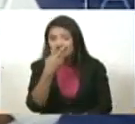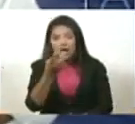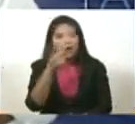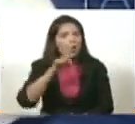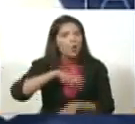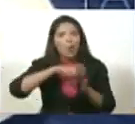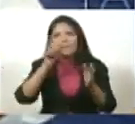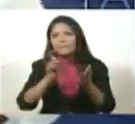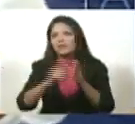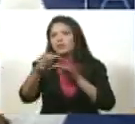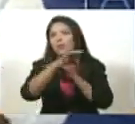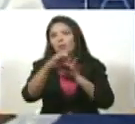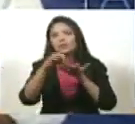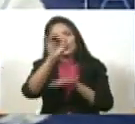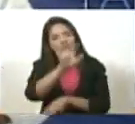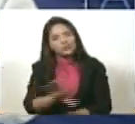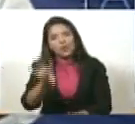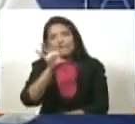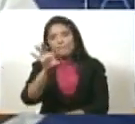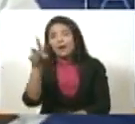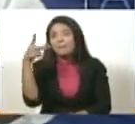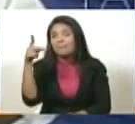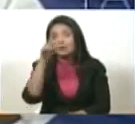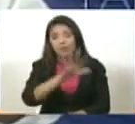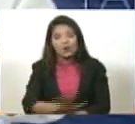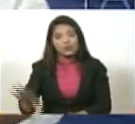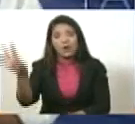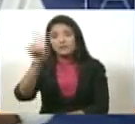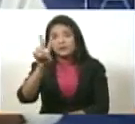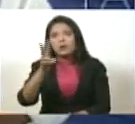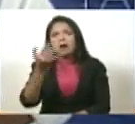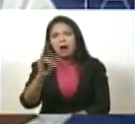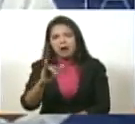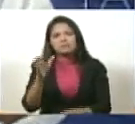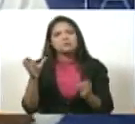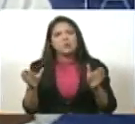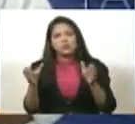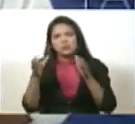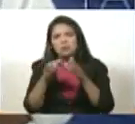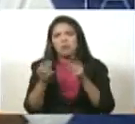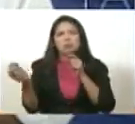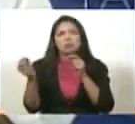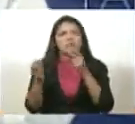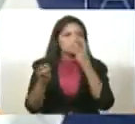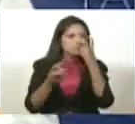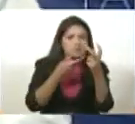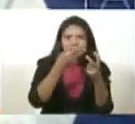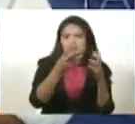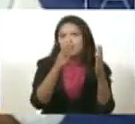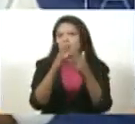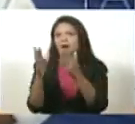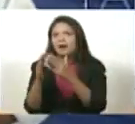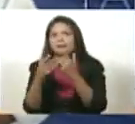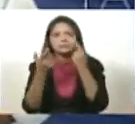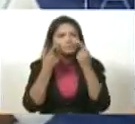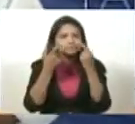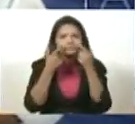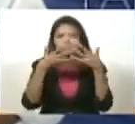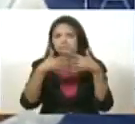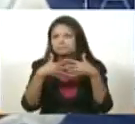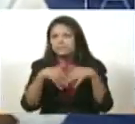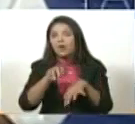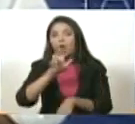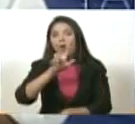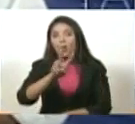municipios del país. En todas las parroquias del país se han hecho asambleas, casas por casa, chequeo de maquinaria